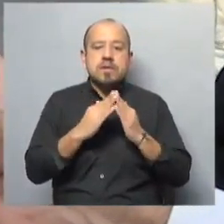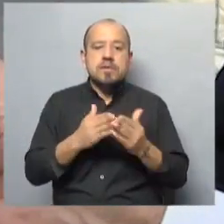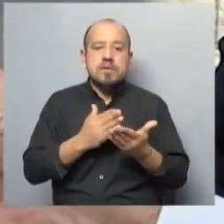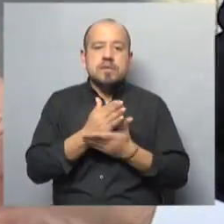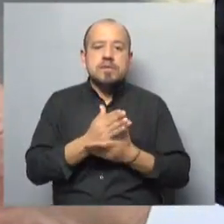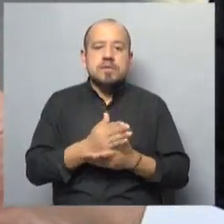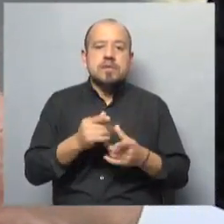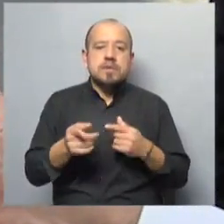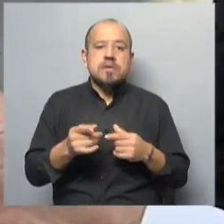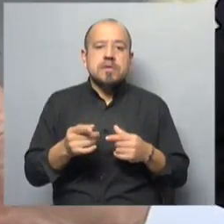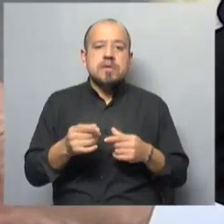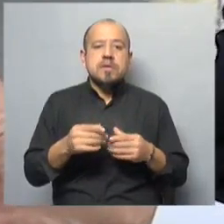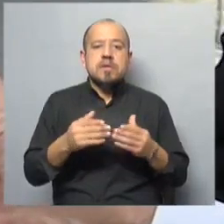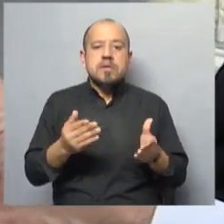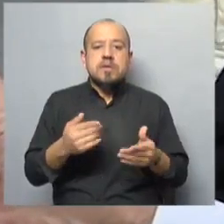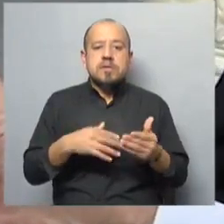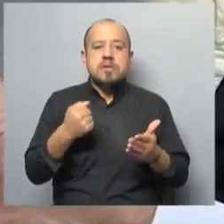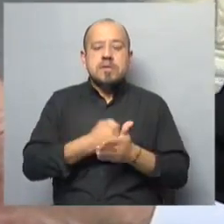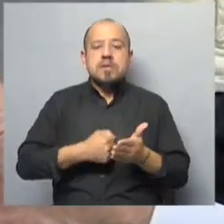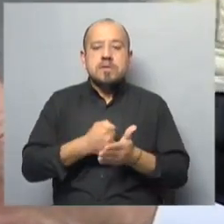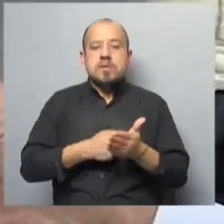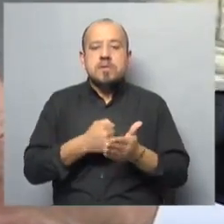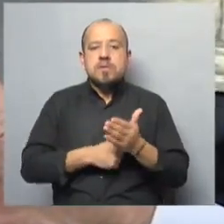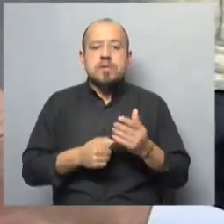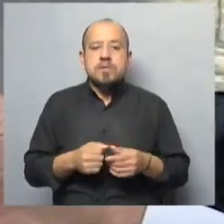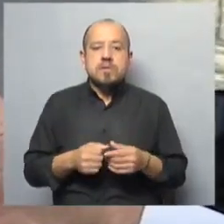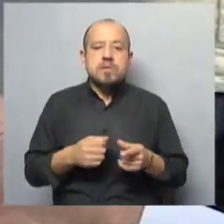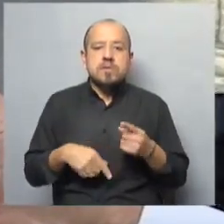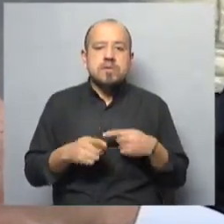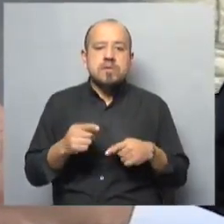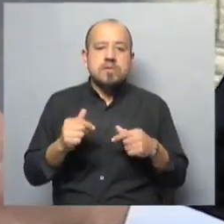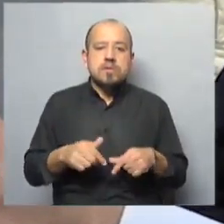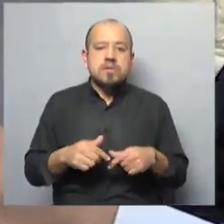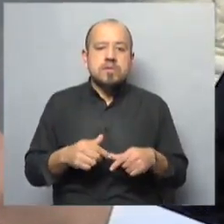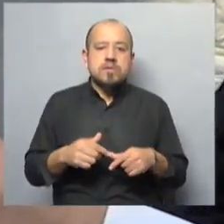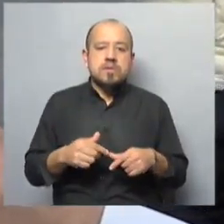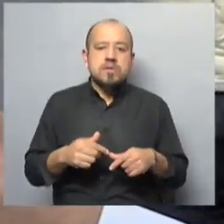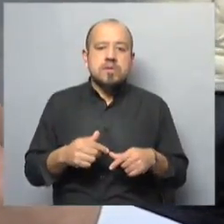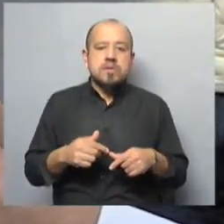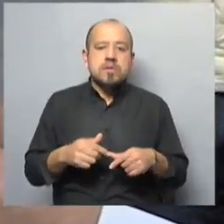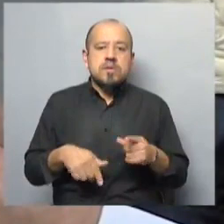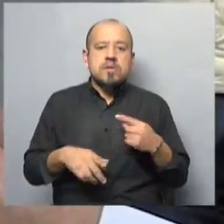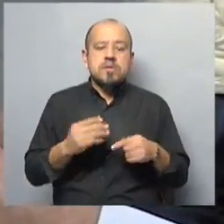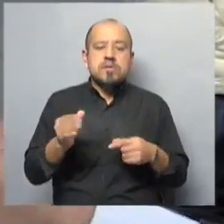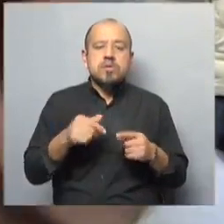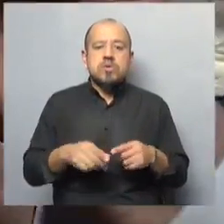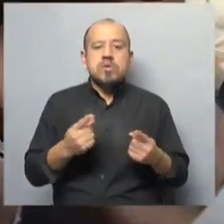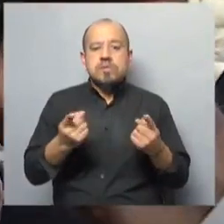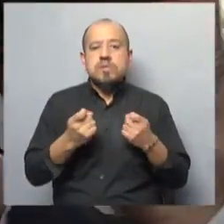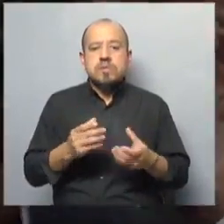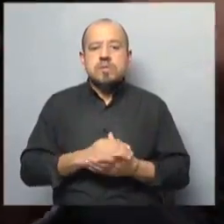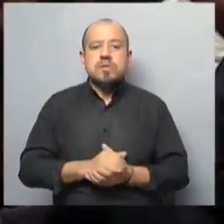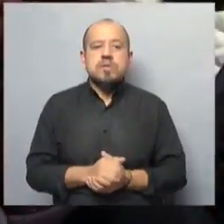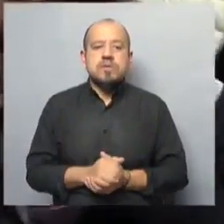estar a disposición para dar la lucha contra ese flagelo en nuestras competencias, en todo lo que sea necesario.